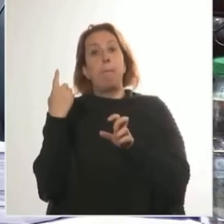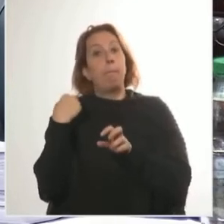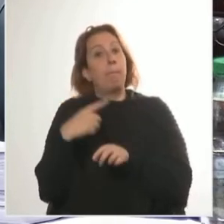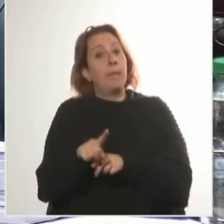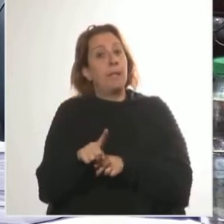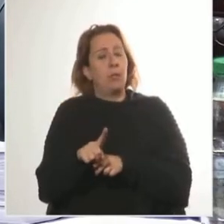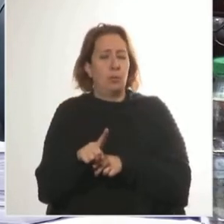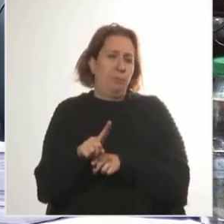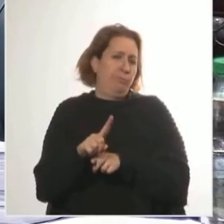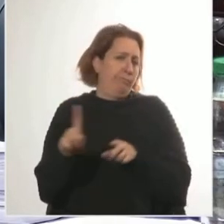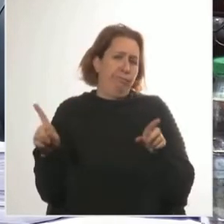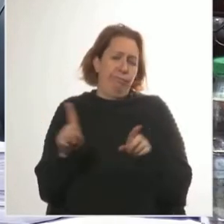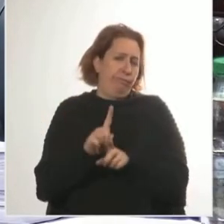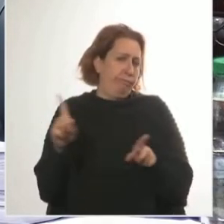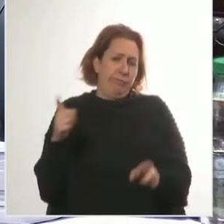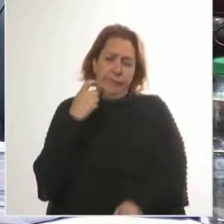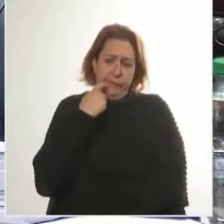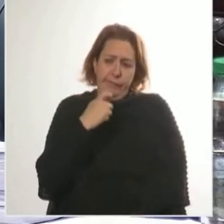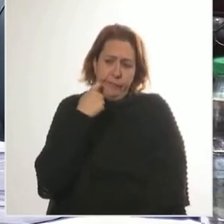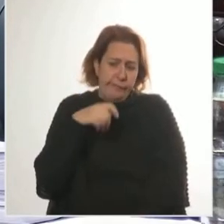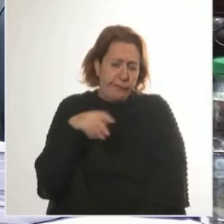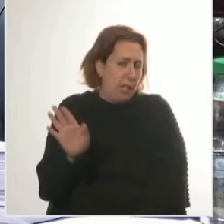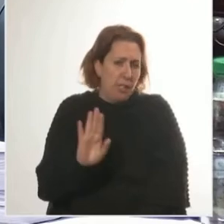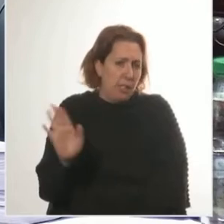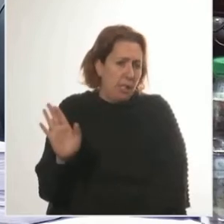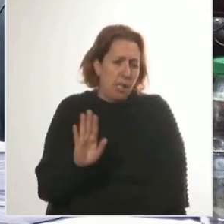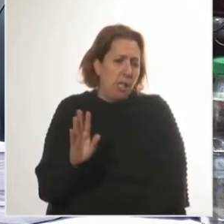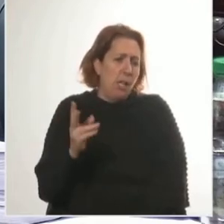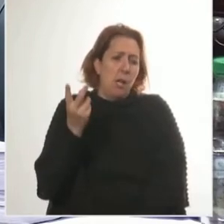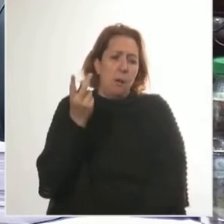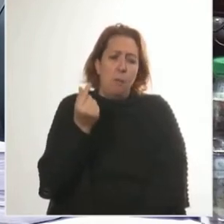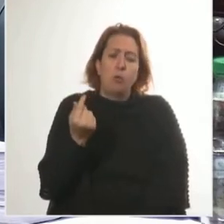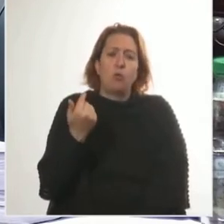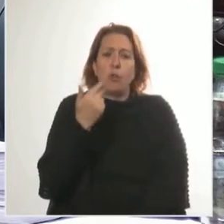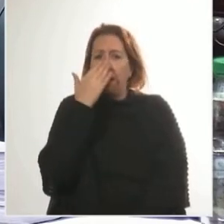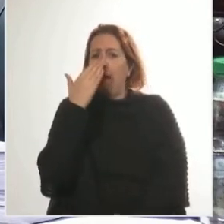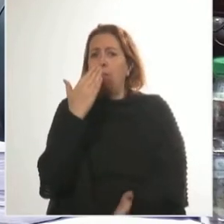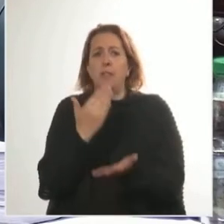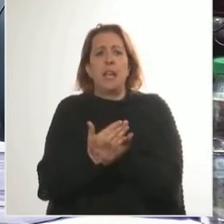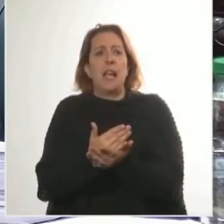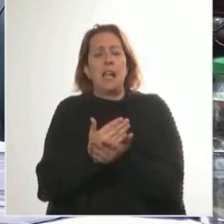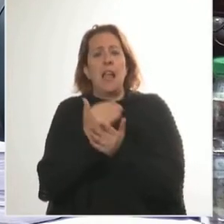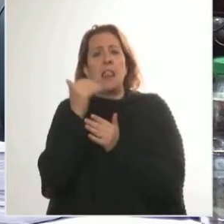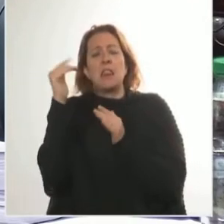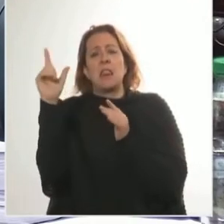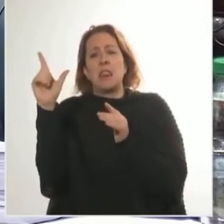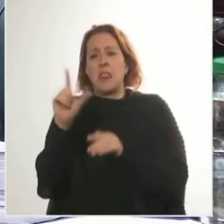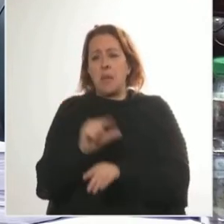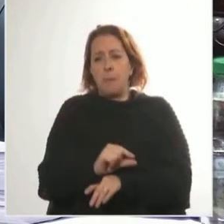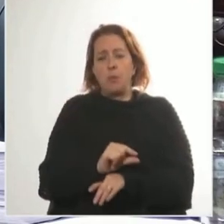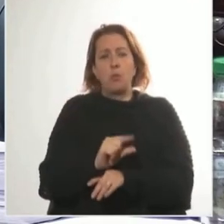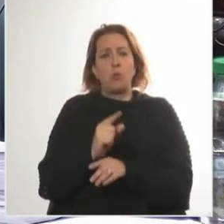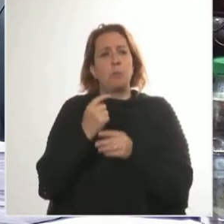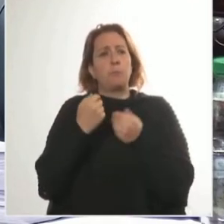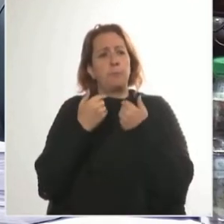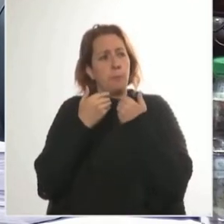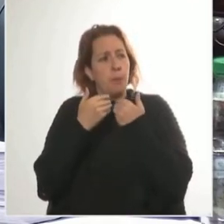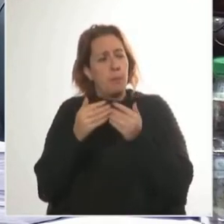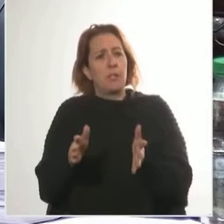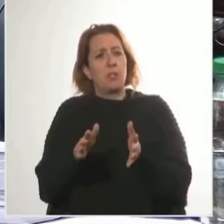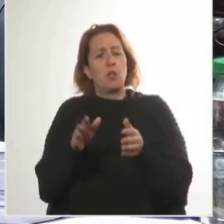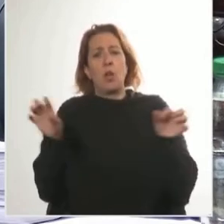ni por asomo se acercan a los montos en que disminuyó la implementación y la